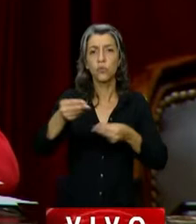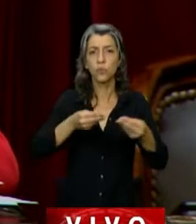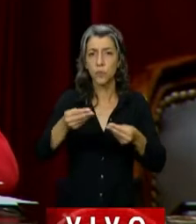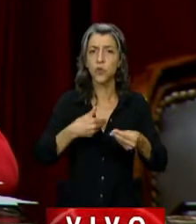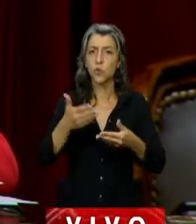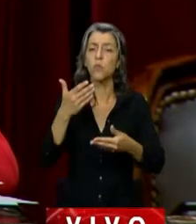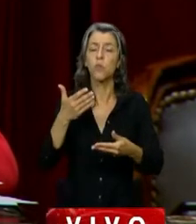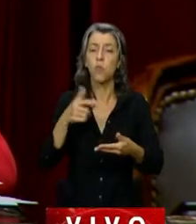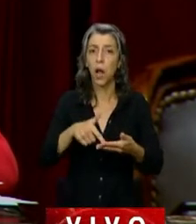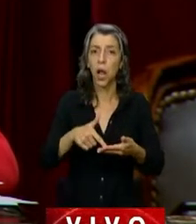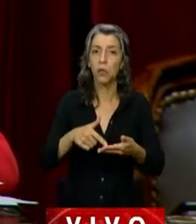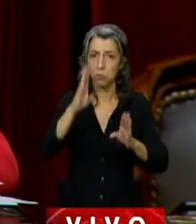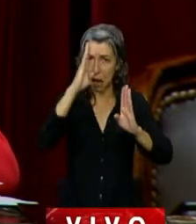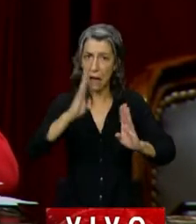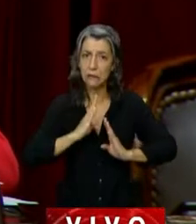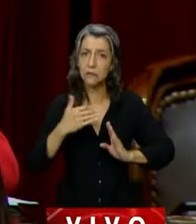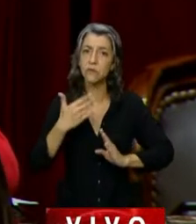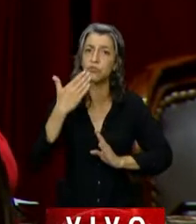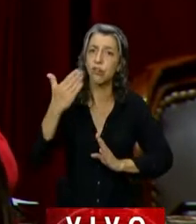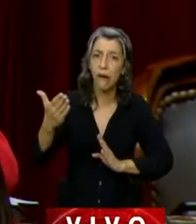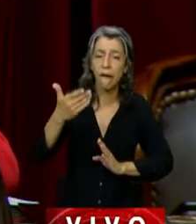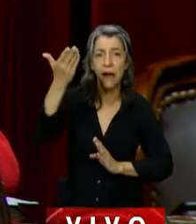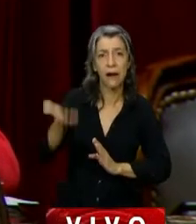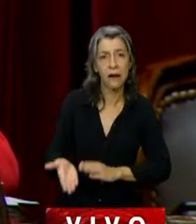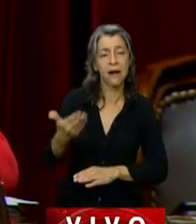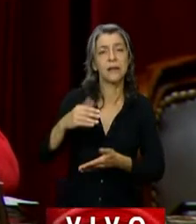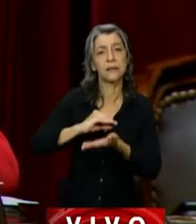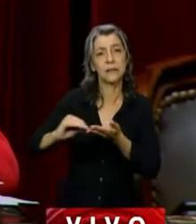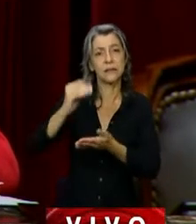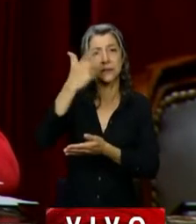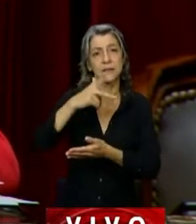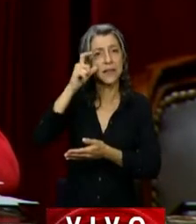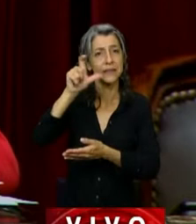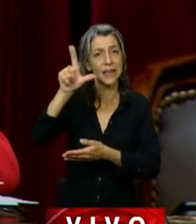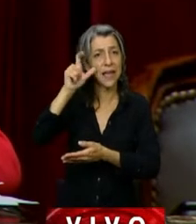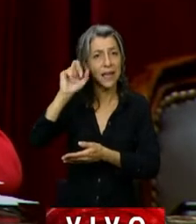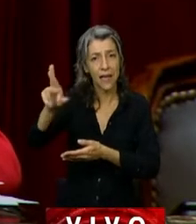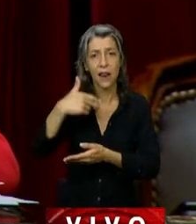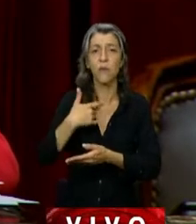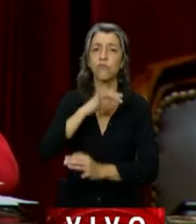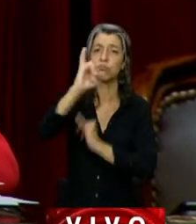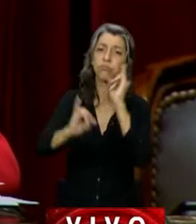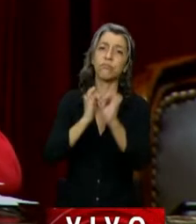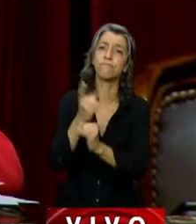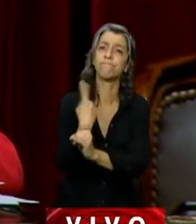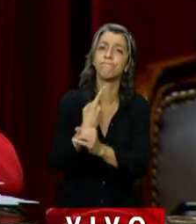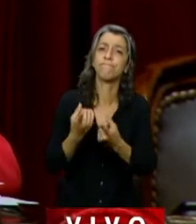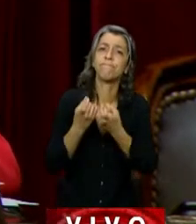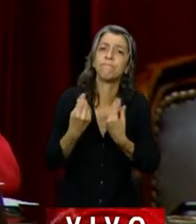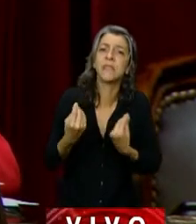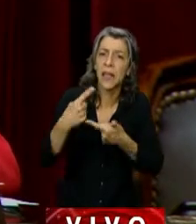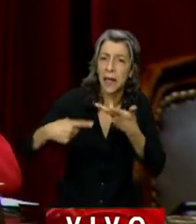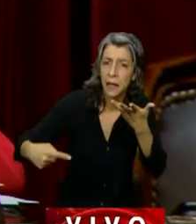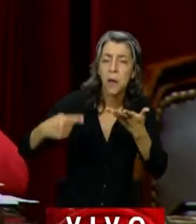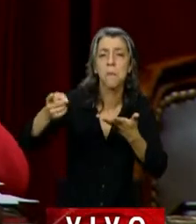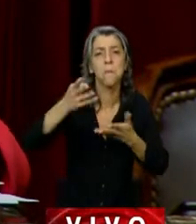Carlos Heller profundamente porque nos ha ayudado, ha entendido lo que necesita Tierra del Fuego y por otro lado los